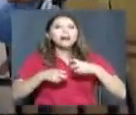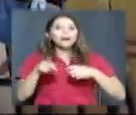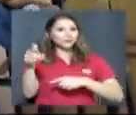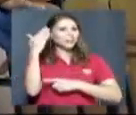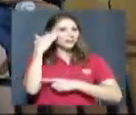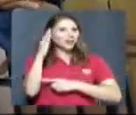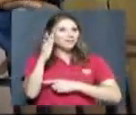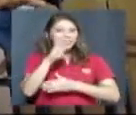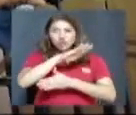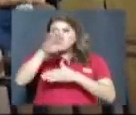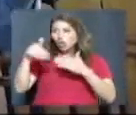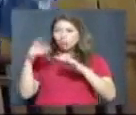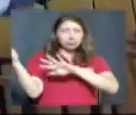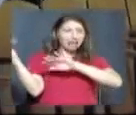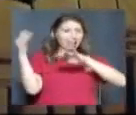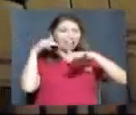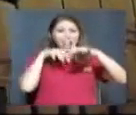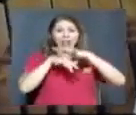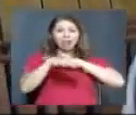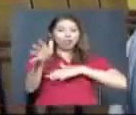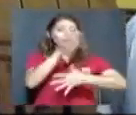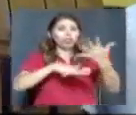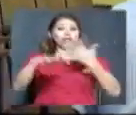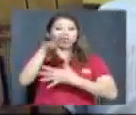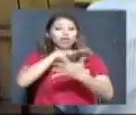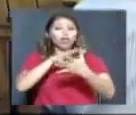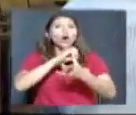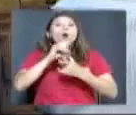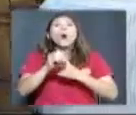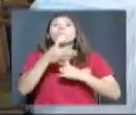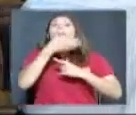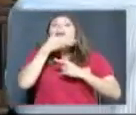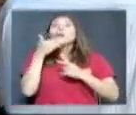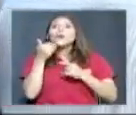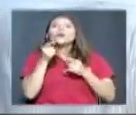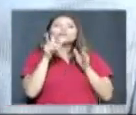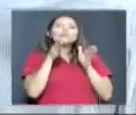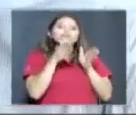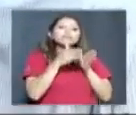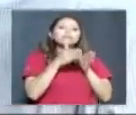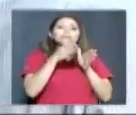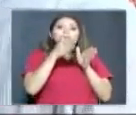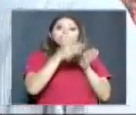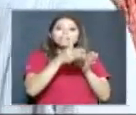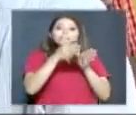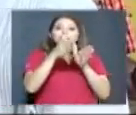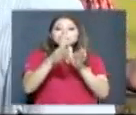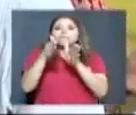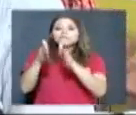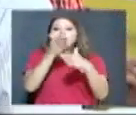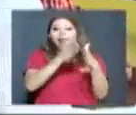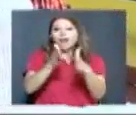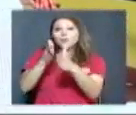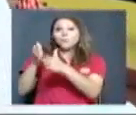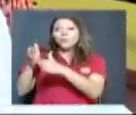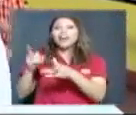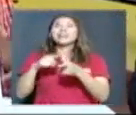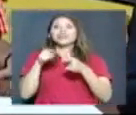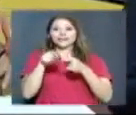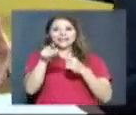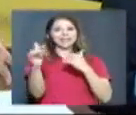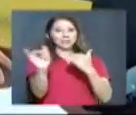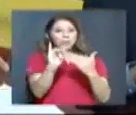un campito para cada uno, como usted dijo. Entonces ahí es donde empezamos a asignar esos puntos. El problema, diría yo, es que producto de la falta de